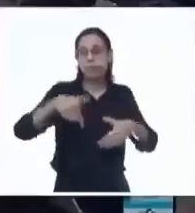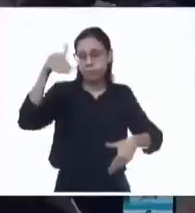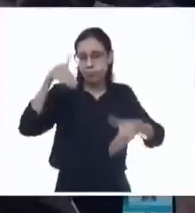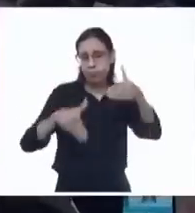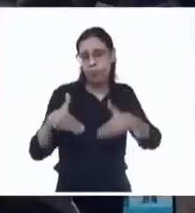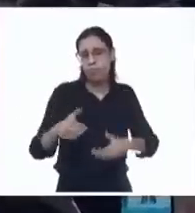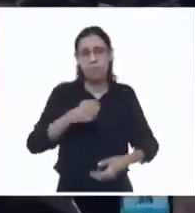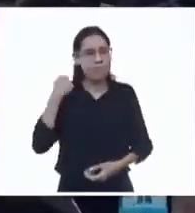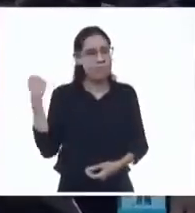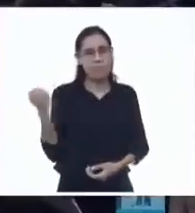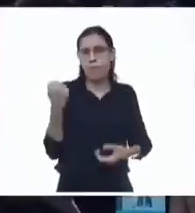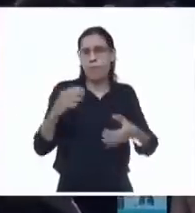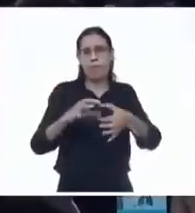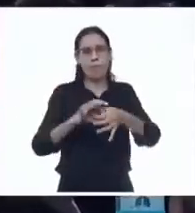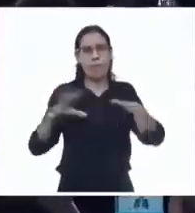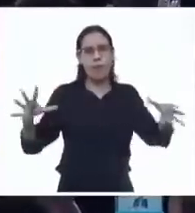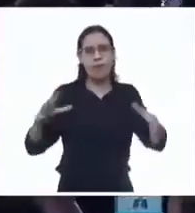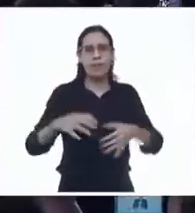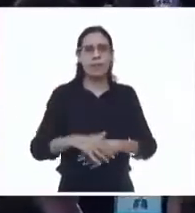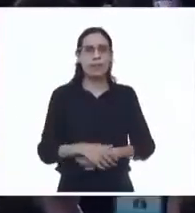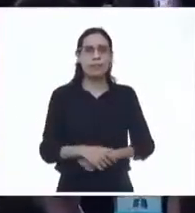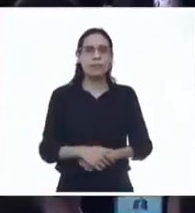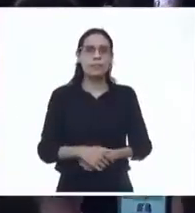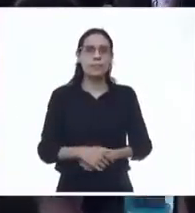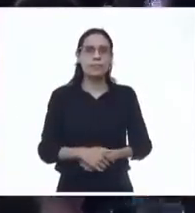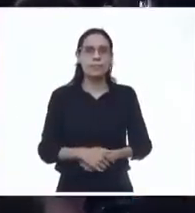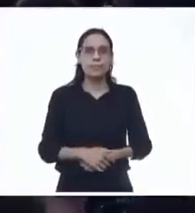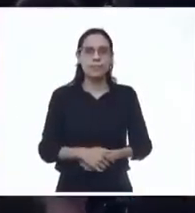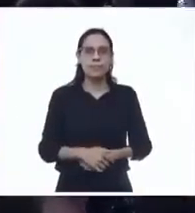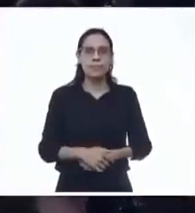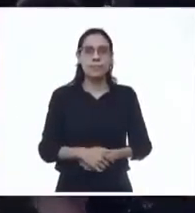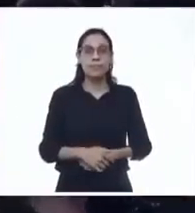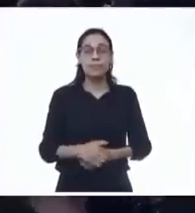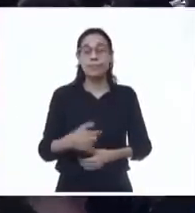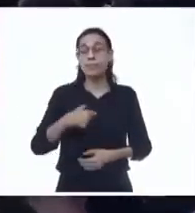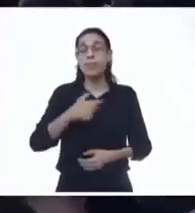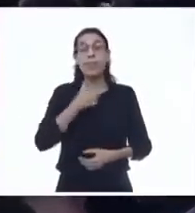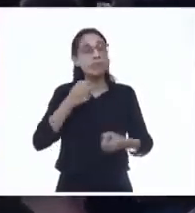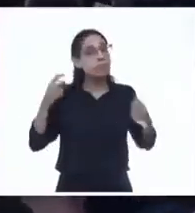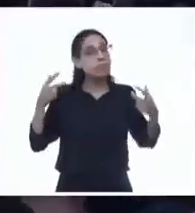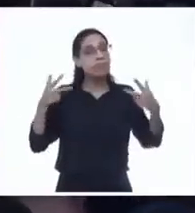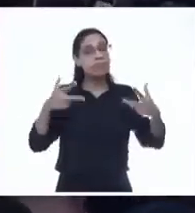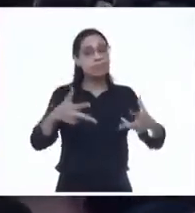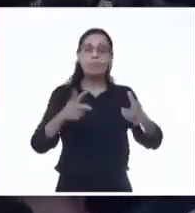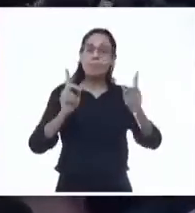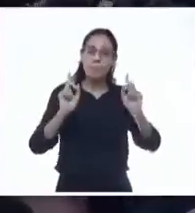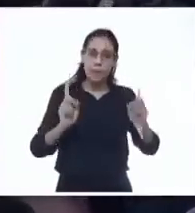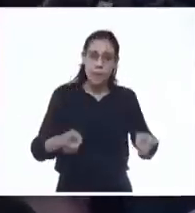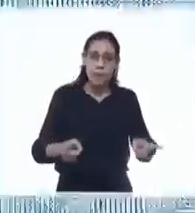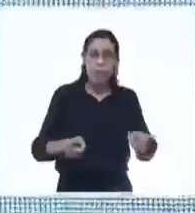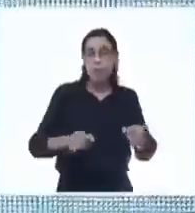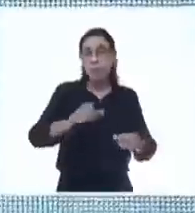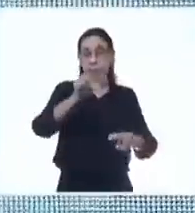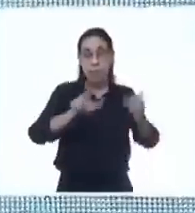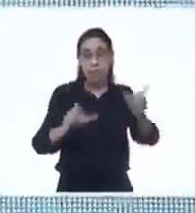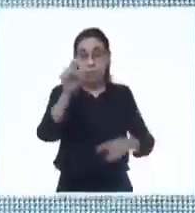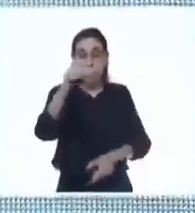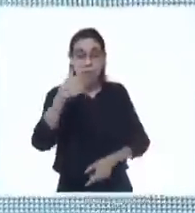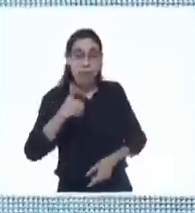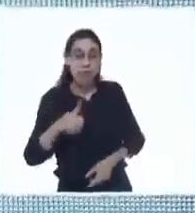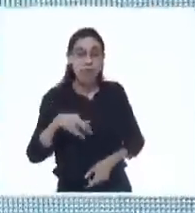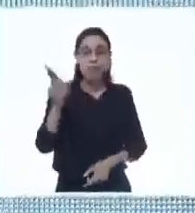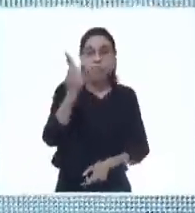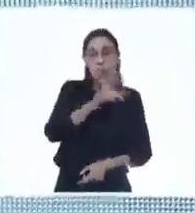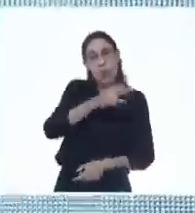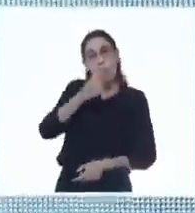democrática. Quiero decirles además a los argentinos y argentinas